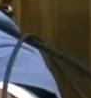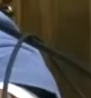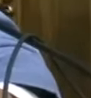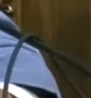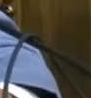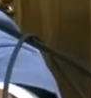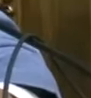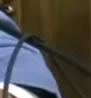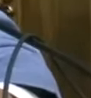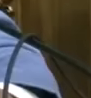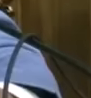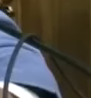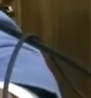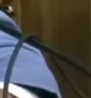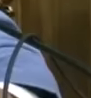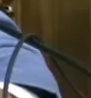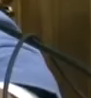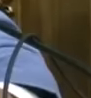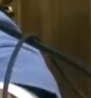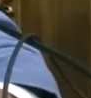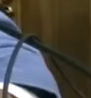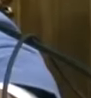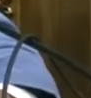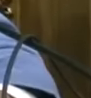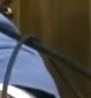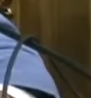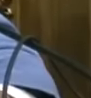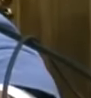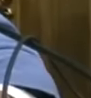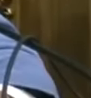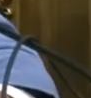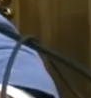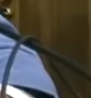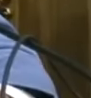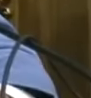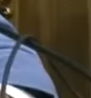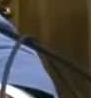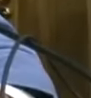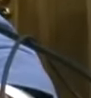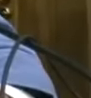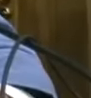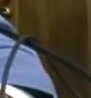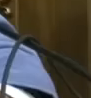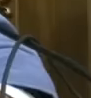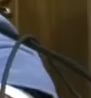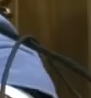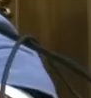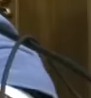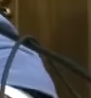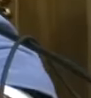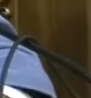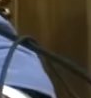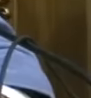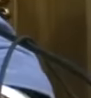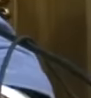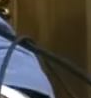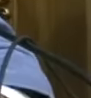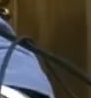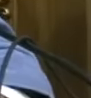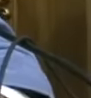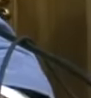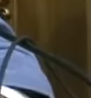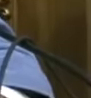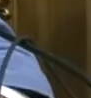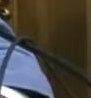Poder Legislativo autorizar al Ejecutivo Nacional la constitución de la empresa mixta petrolera Roraima Sociedad Anónima y la extensión geográfica de la